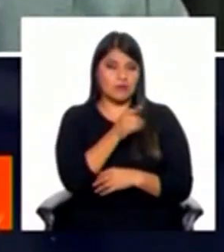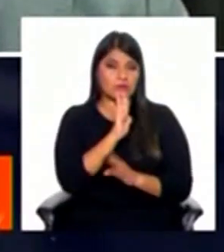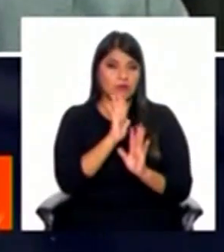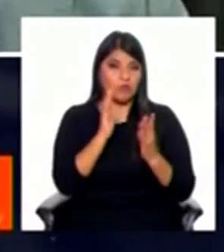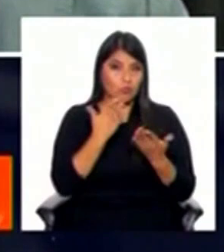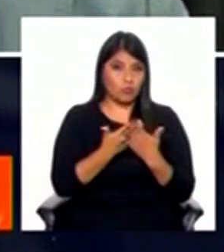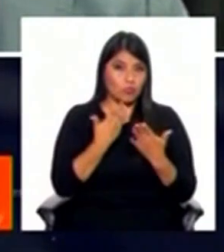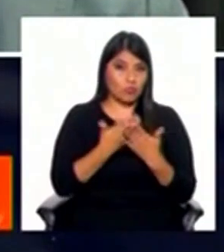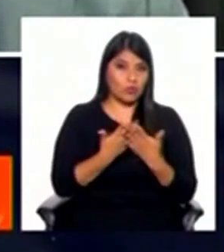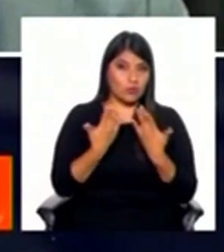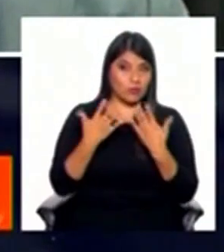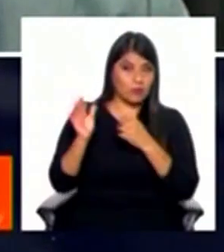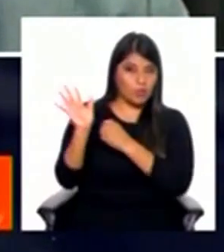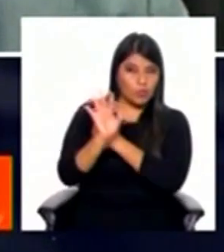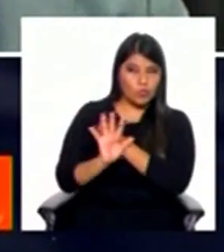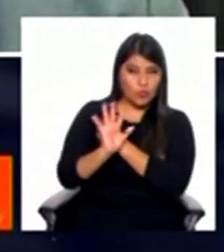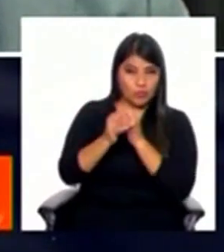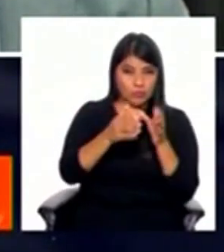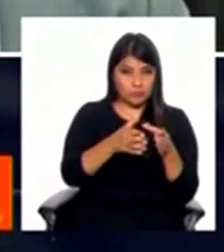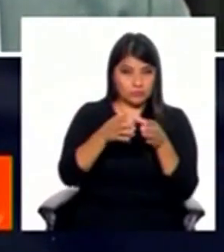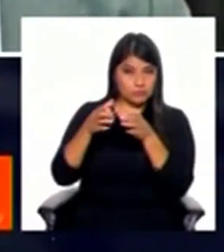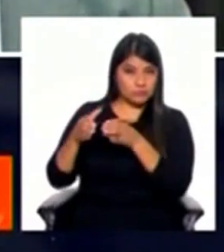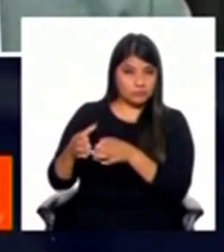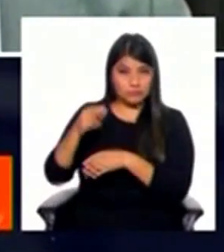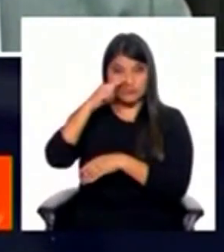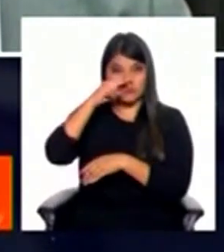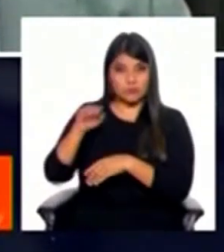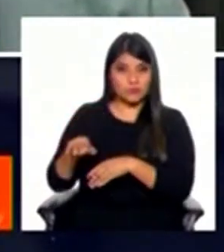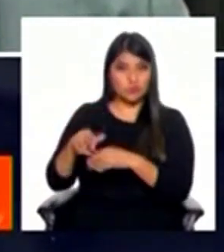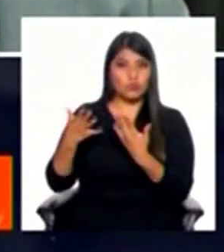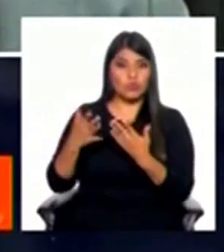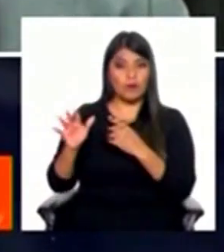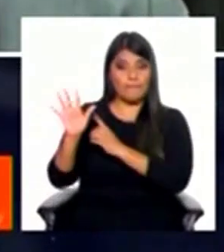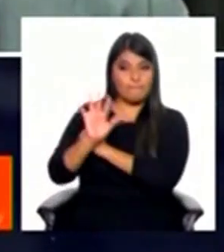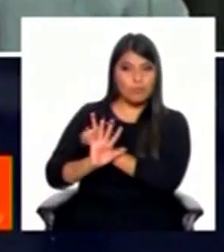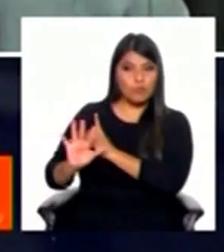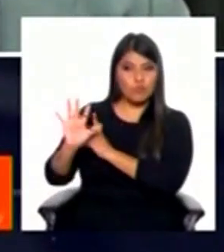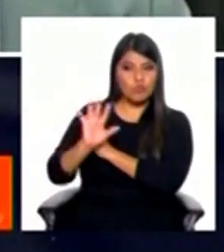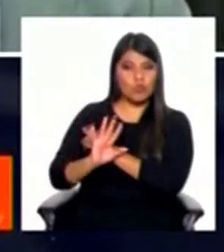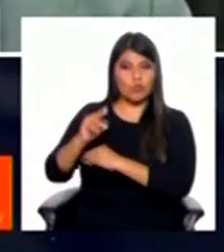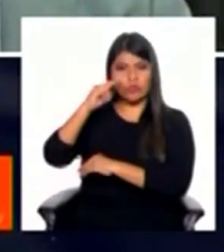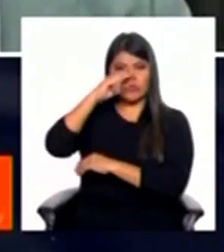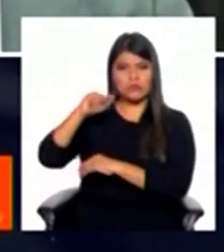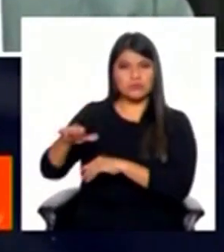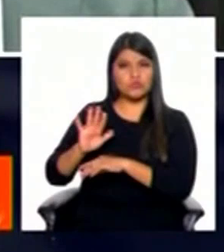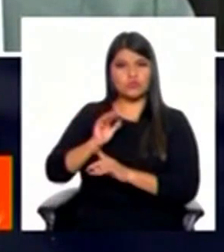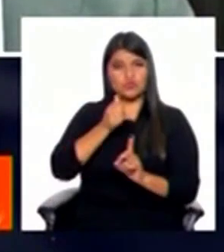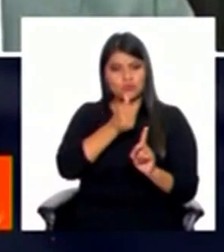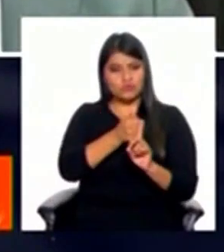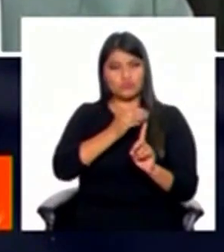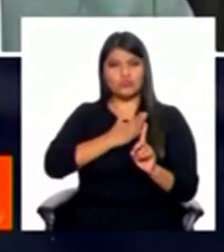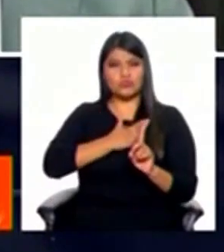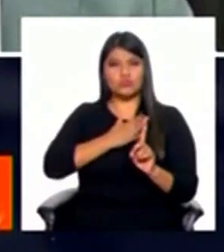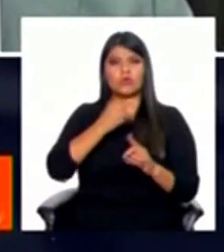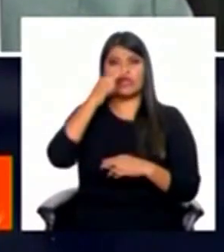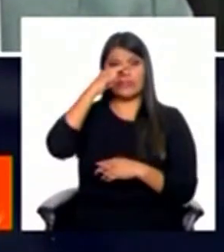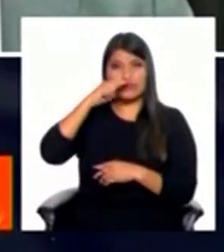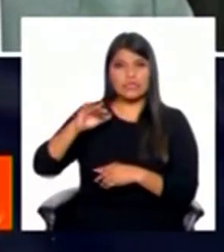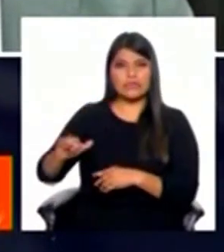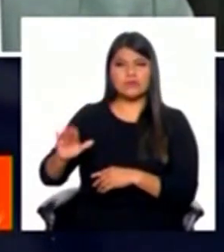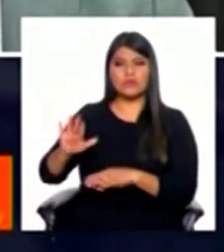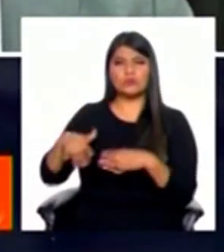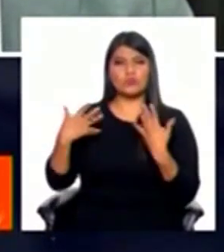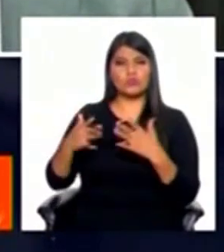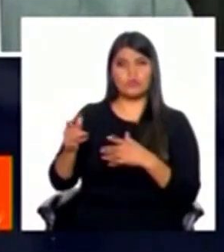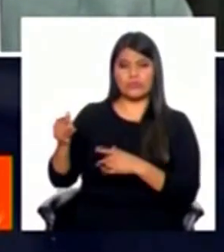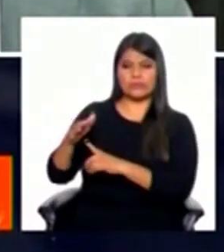se aplica en protección a esta pequeña, tal vez las medidas de protección a lo que es la integridad de esta niña sometida a